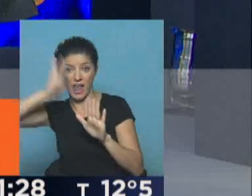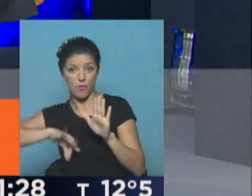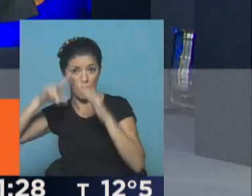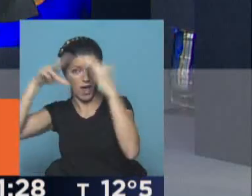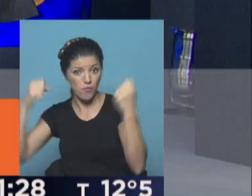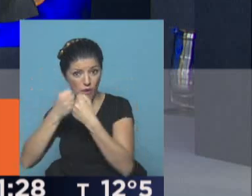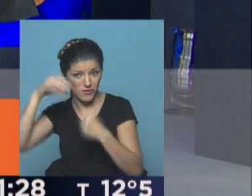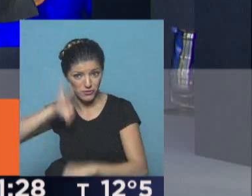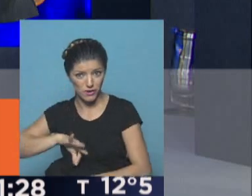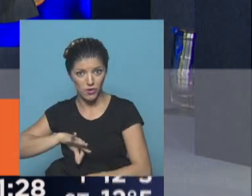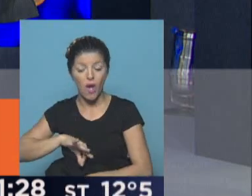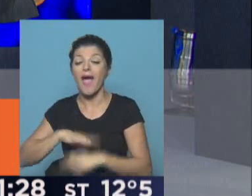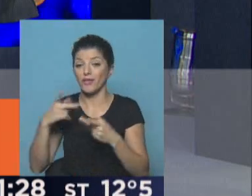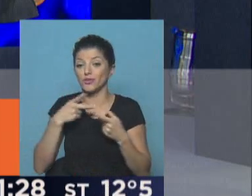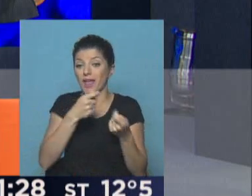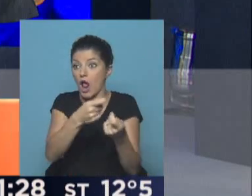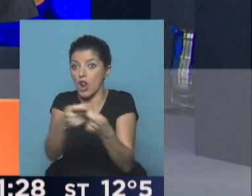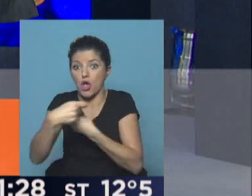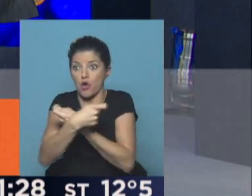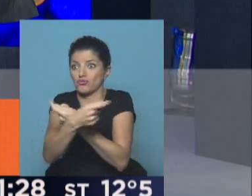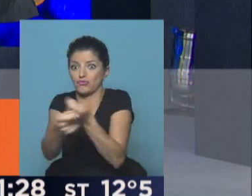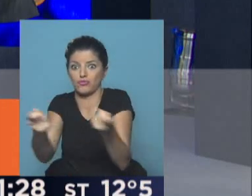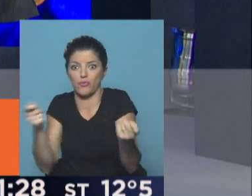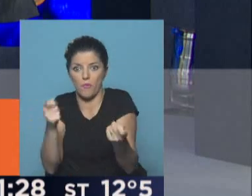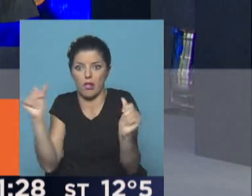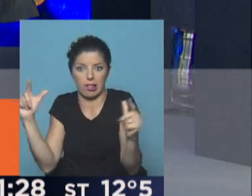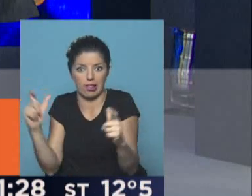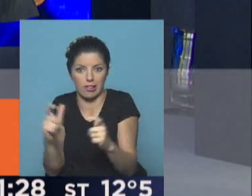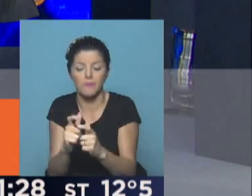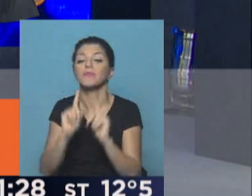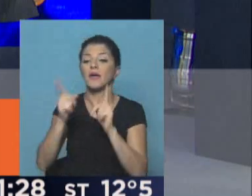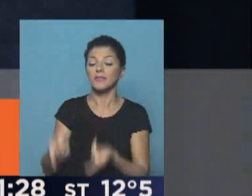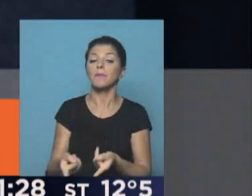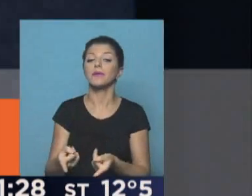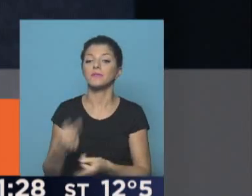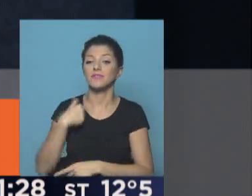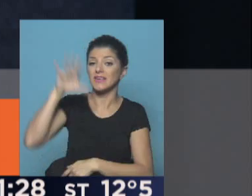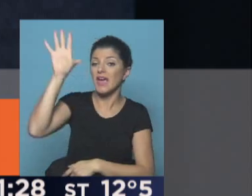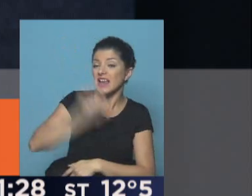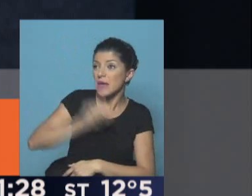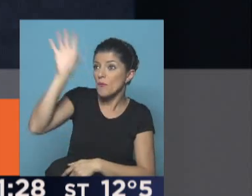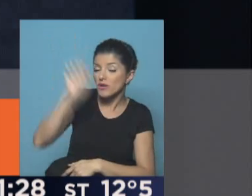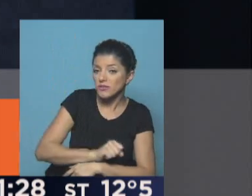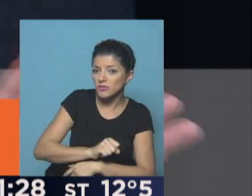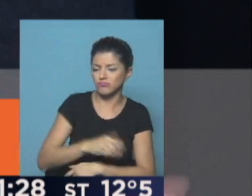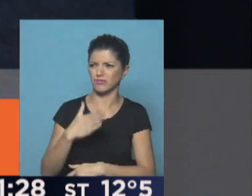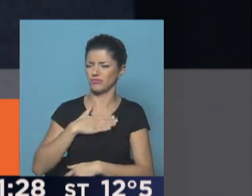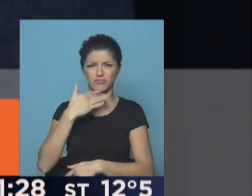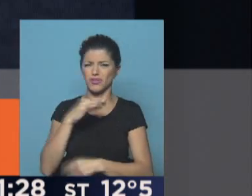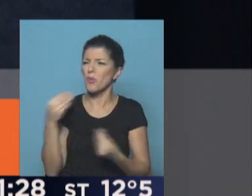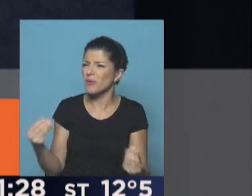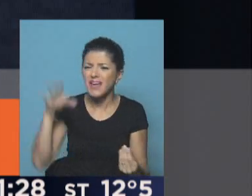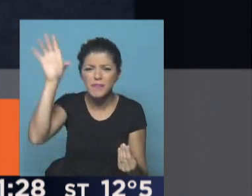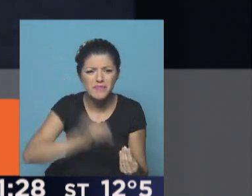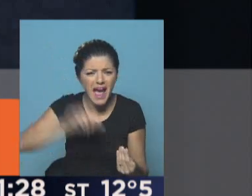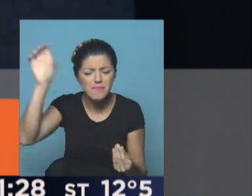del consumo el ingreso de importaciones que yo no encuentro explicación porque el gobierno permite que ingresen